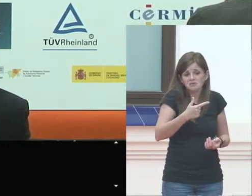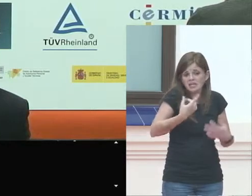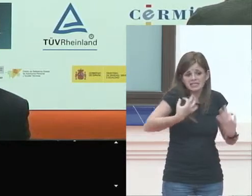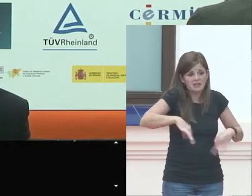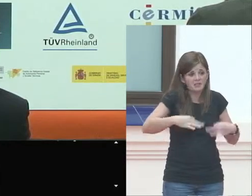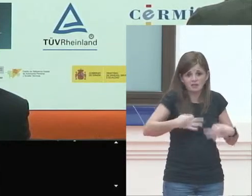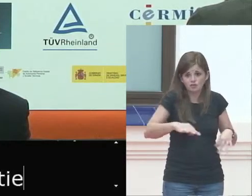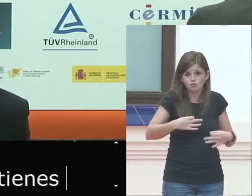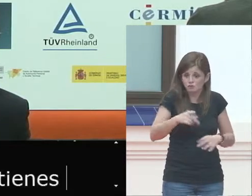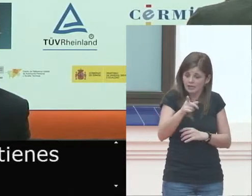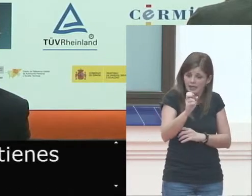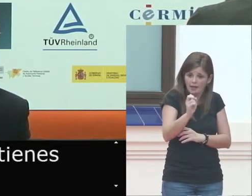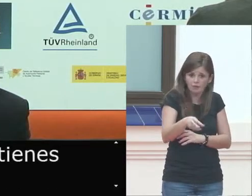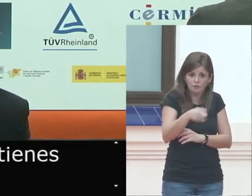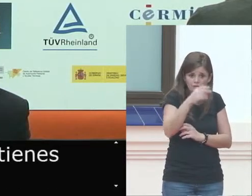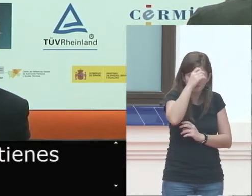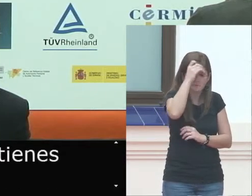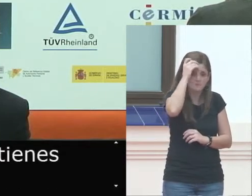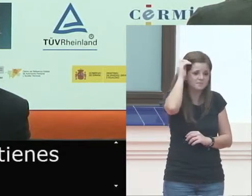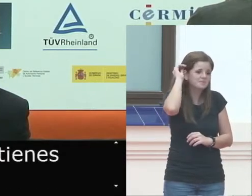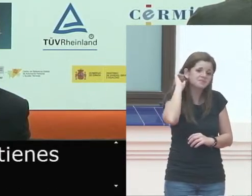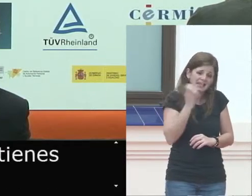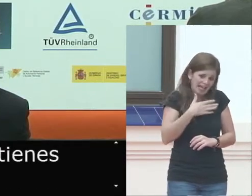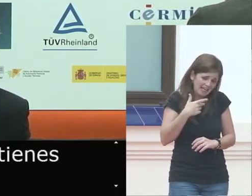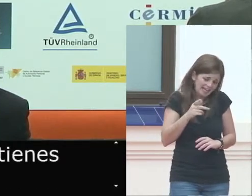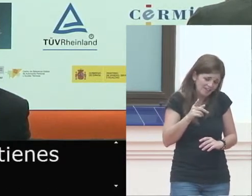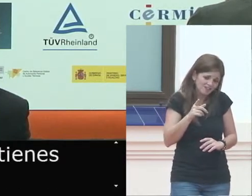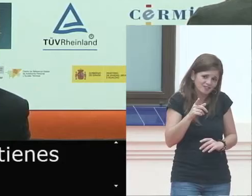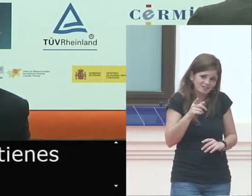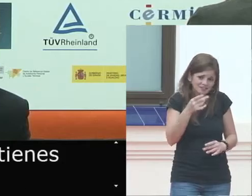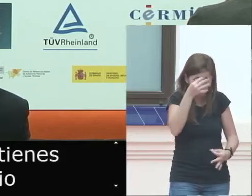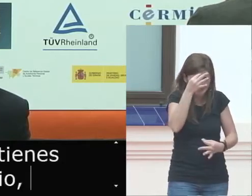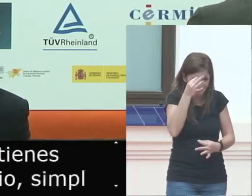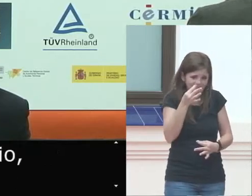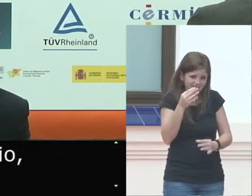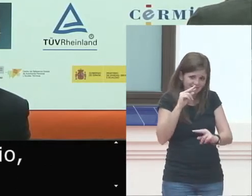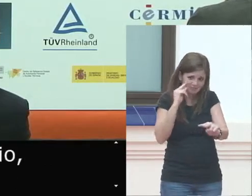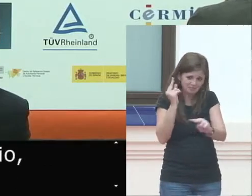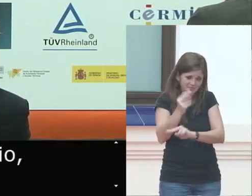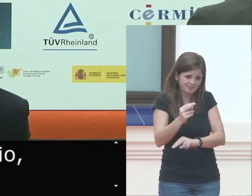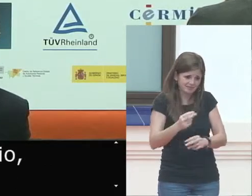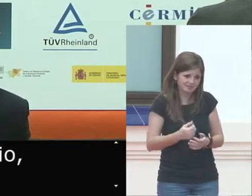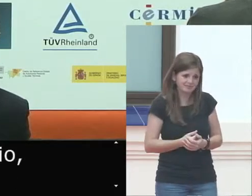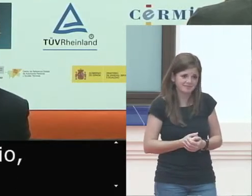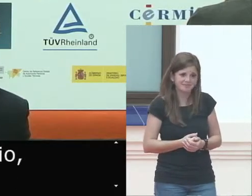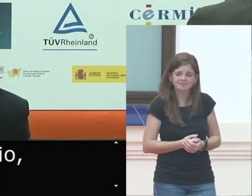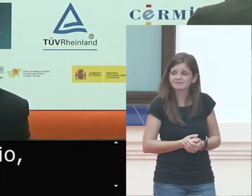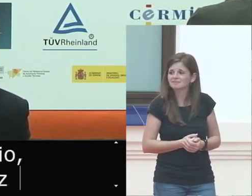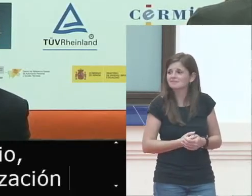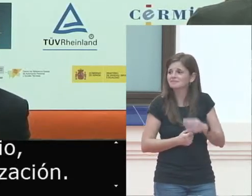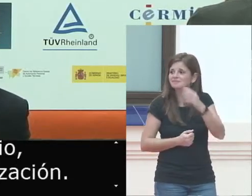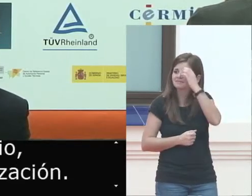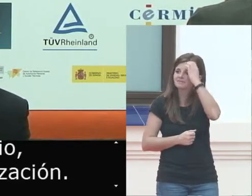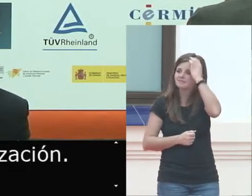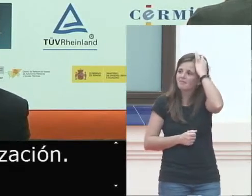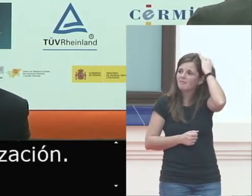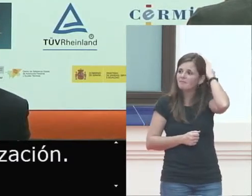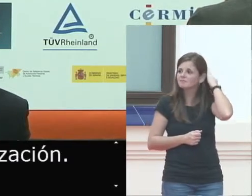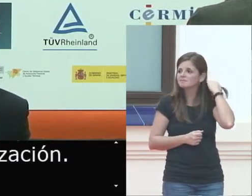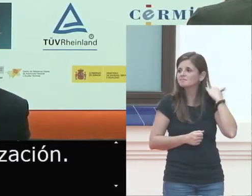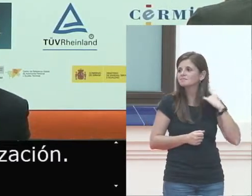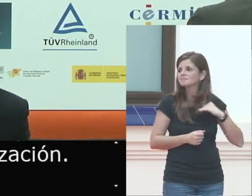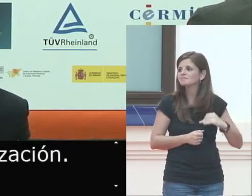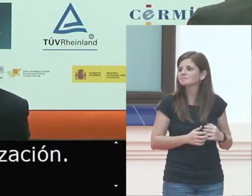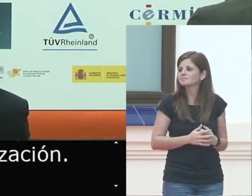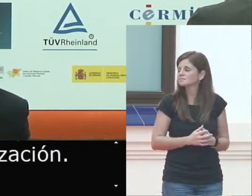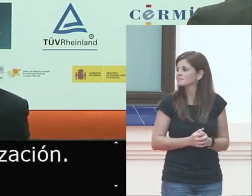razón en un mercado voluntario. Simplemente quería decirte esa matización. Fernando, ¿Charles o Charles?